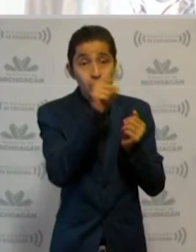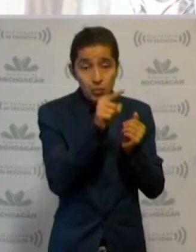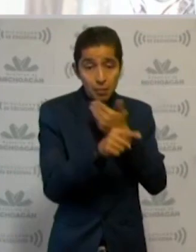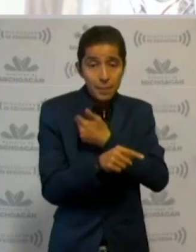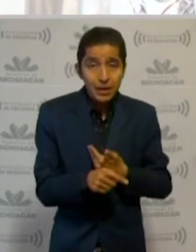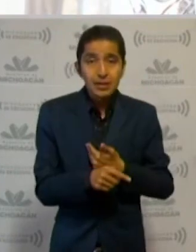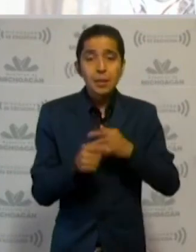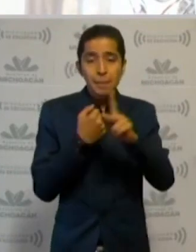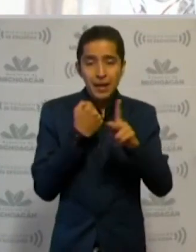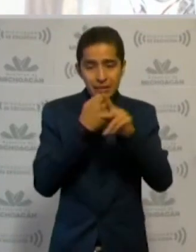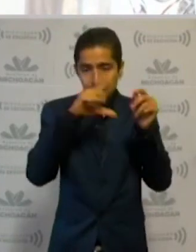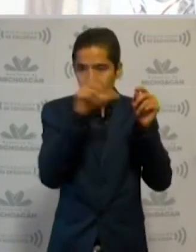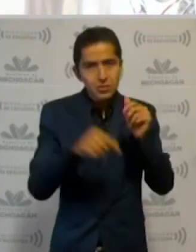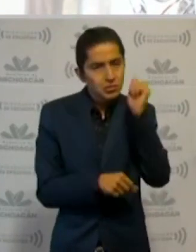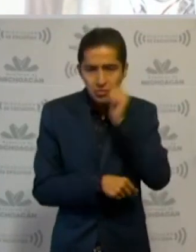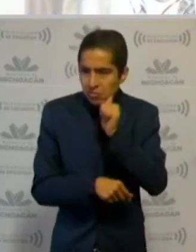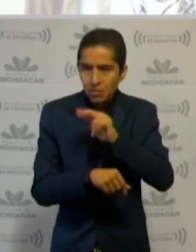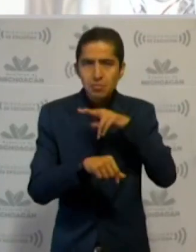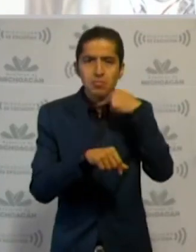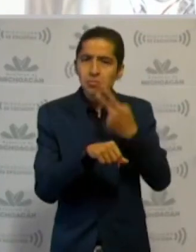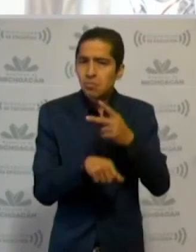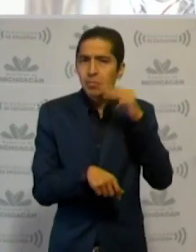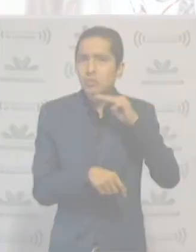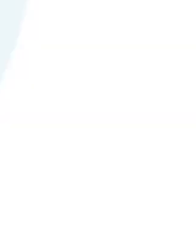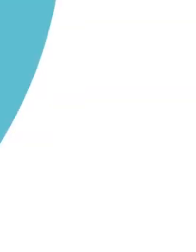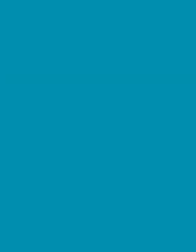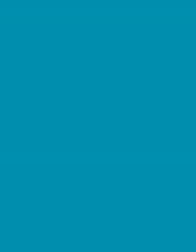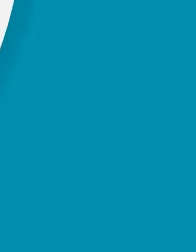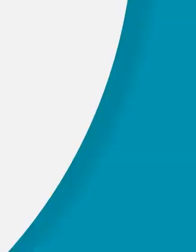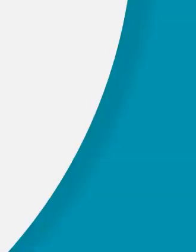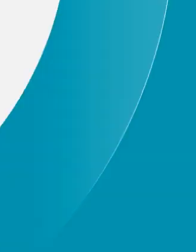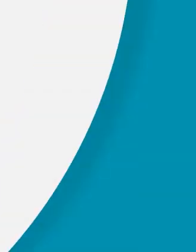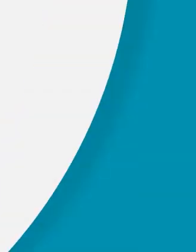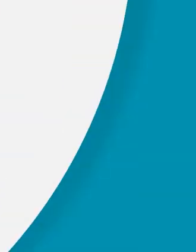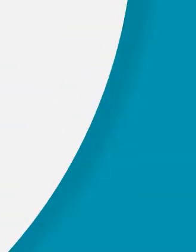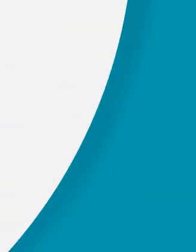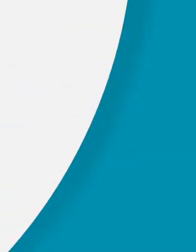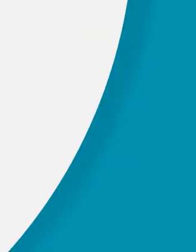siempre contarán con michoacán muchas gracias